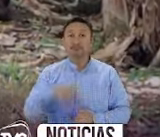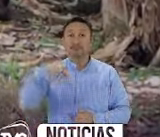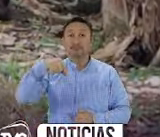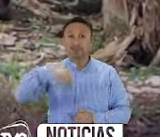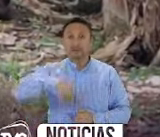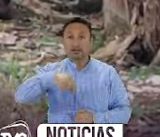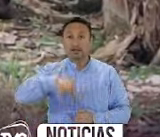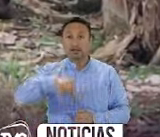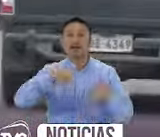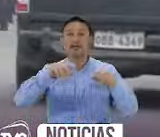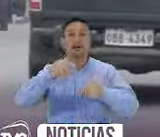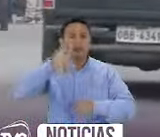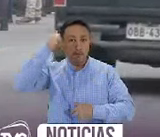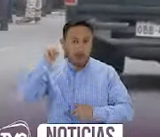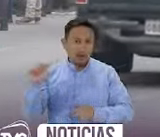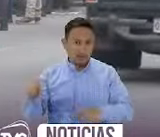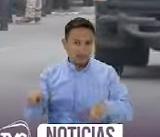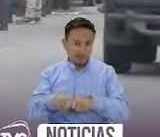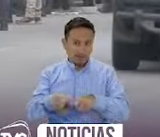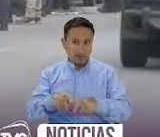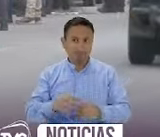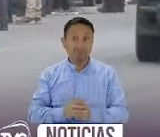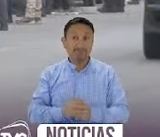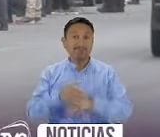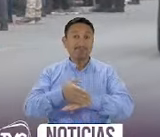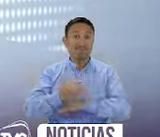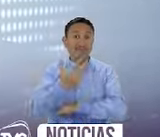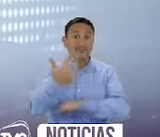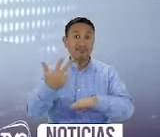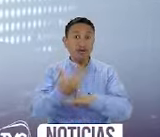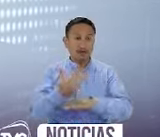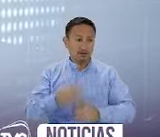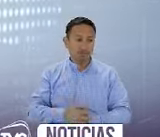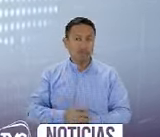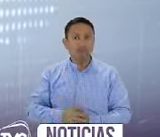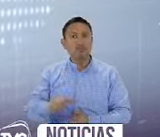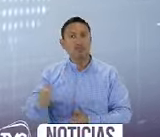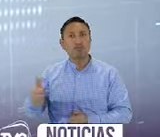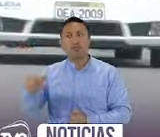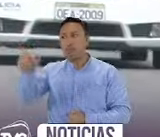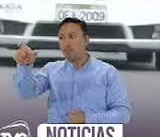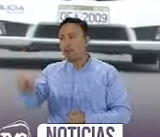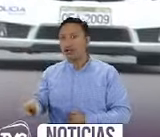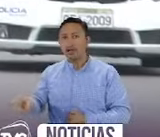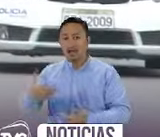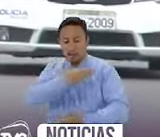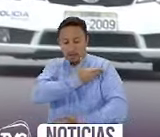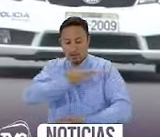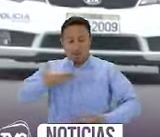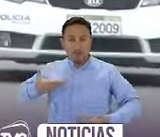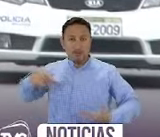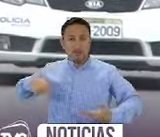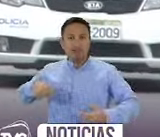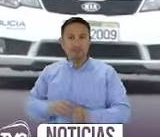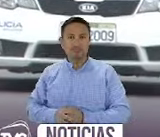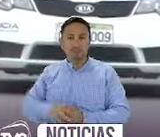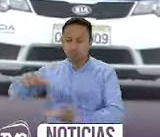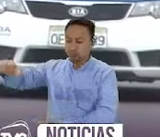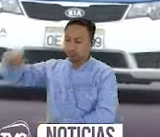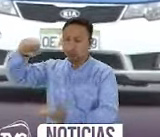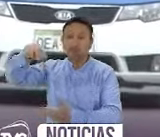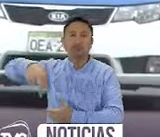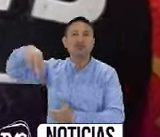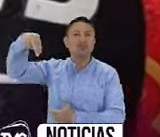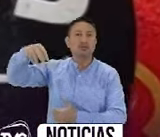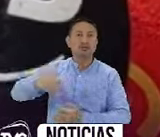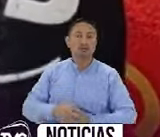ayer. Tres horas más tarde se reportaba el hallazgo del torso de una persona en la vía Primavera La Iberia, ubicada al norte de la ciudad. En